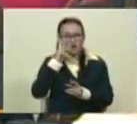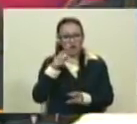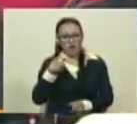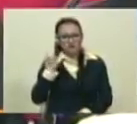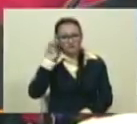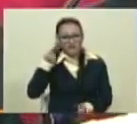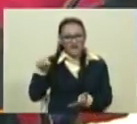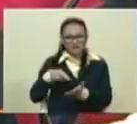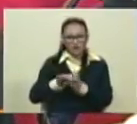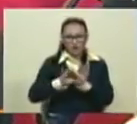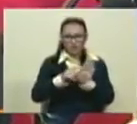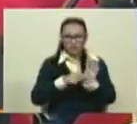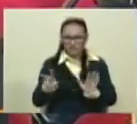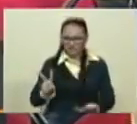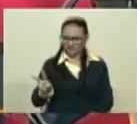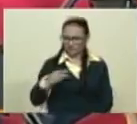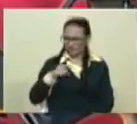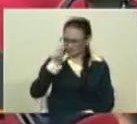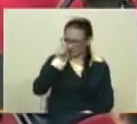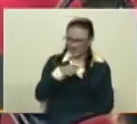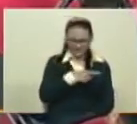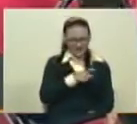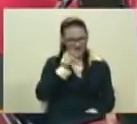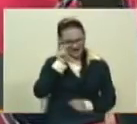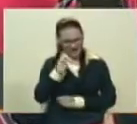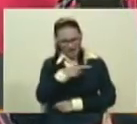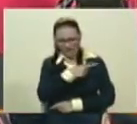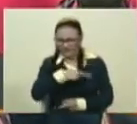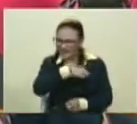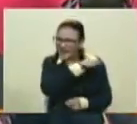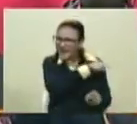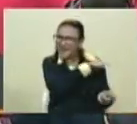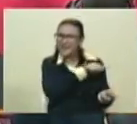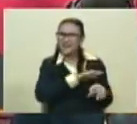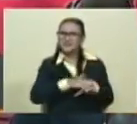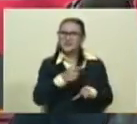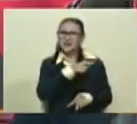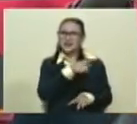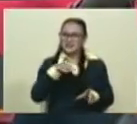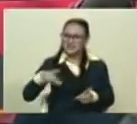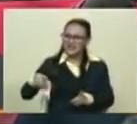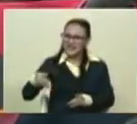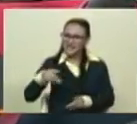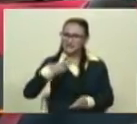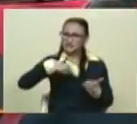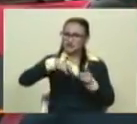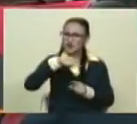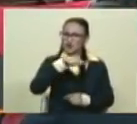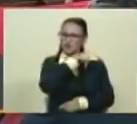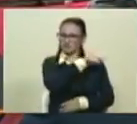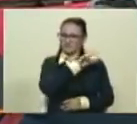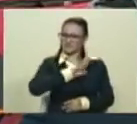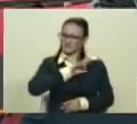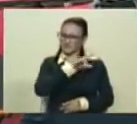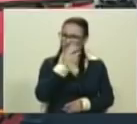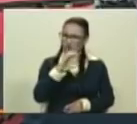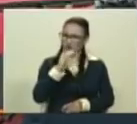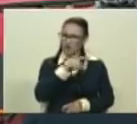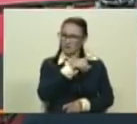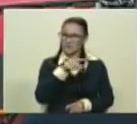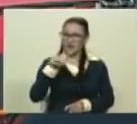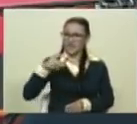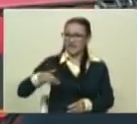Nacional Constituyente de Venezuela. ¿Y quién es él para reconocerla? Él tiene que reconocer los derechos de los mineros, que no le reconoce. Los derechos de los